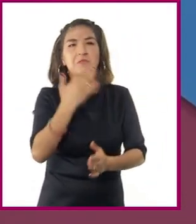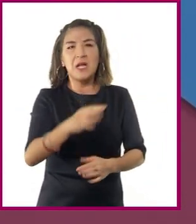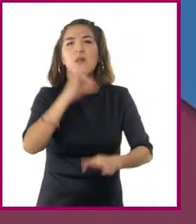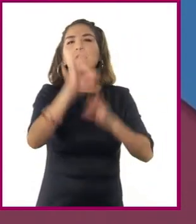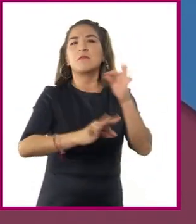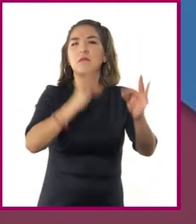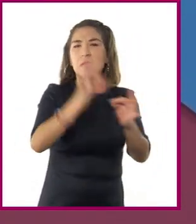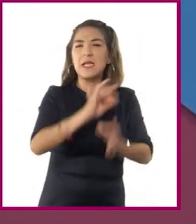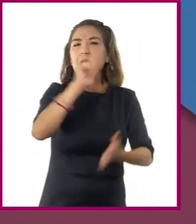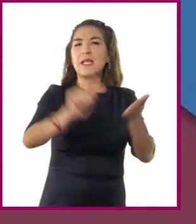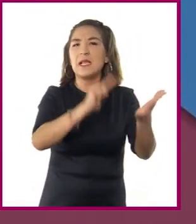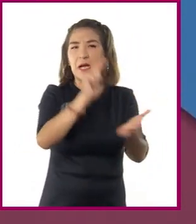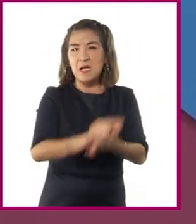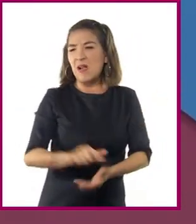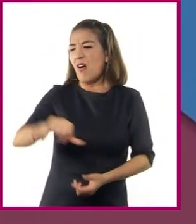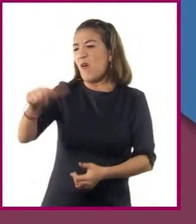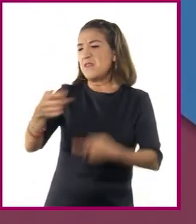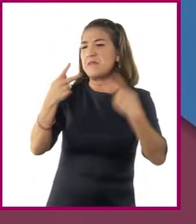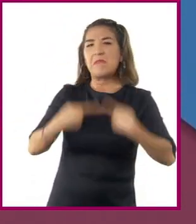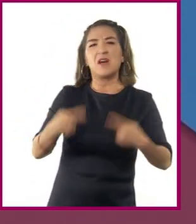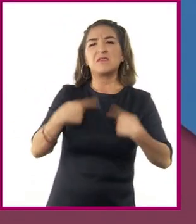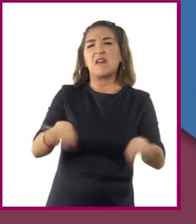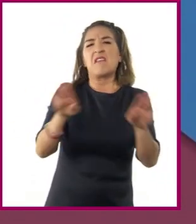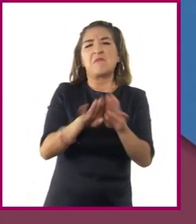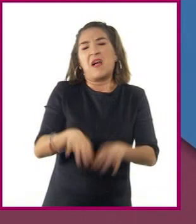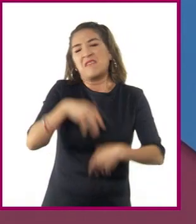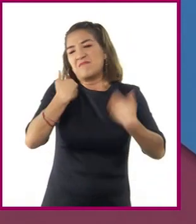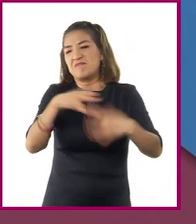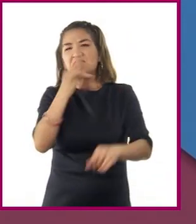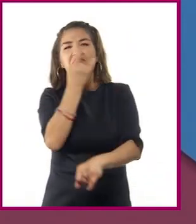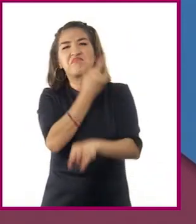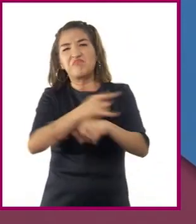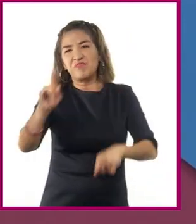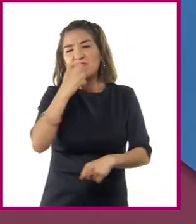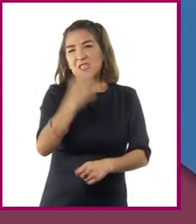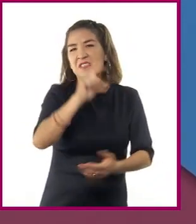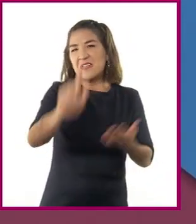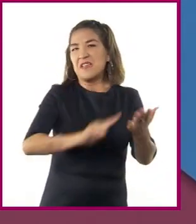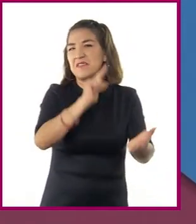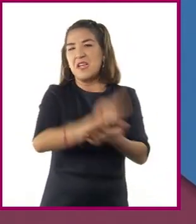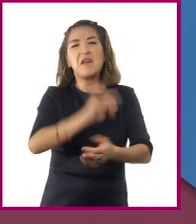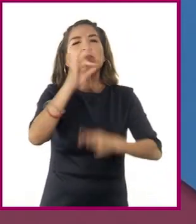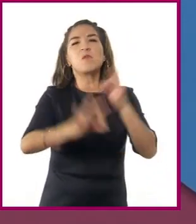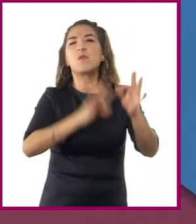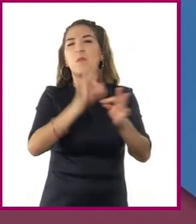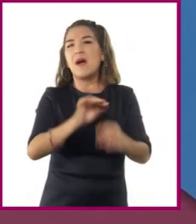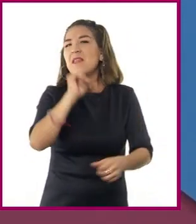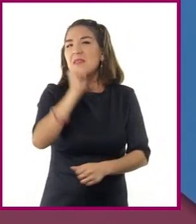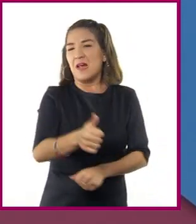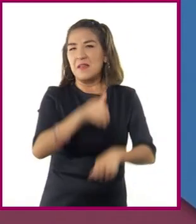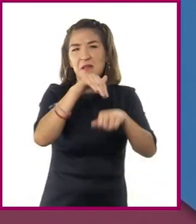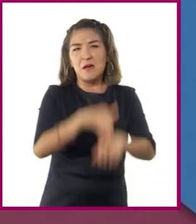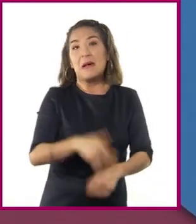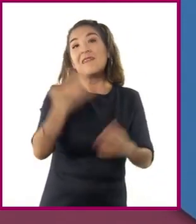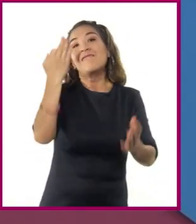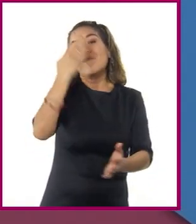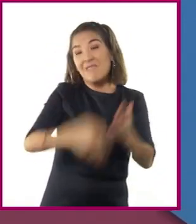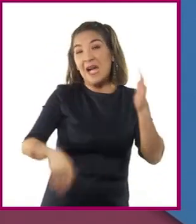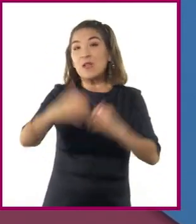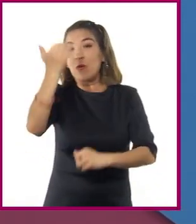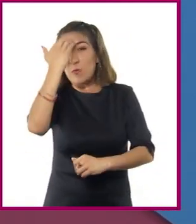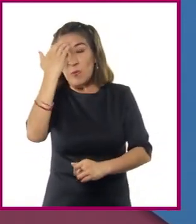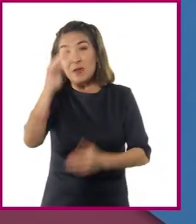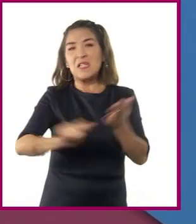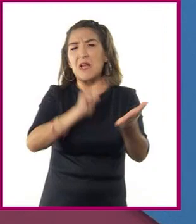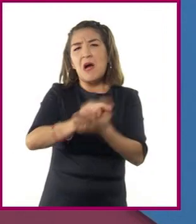principio de legalidad, y otras que optan por incumplir las leyes. ya sea por desconocimiento o